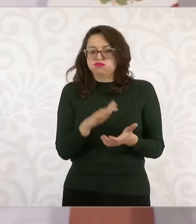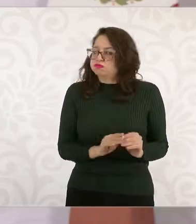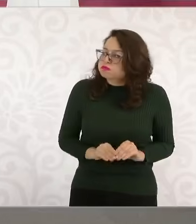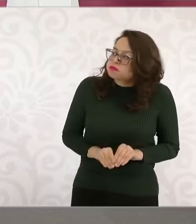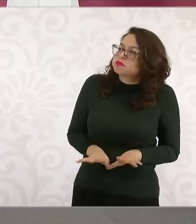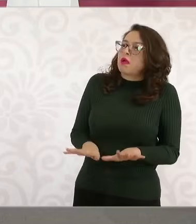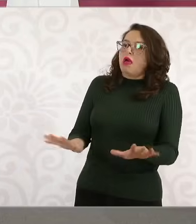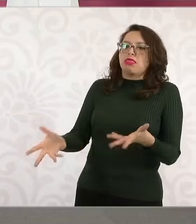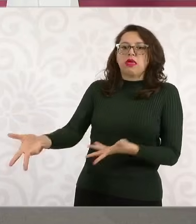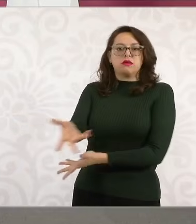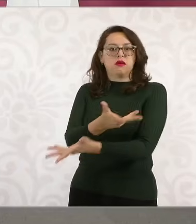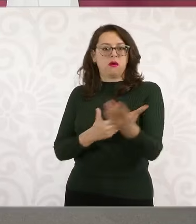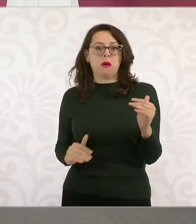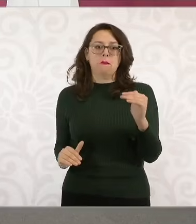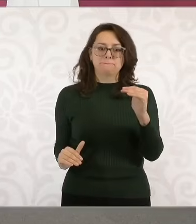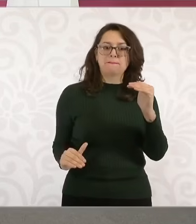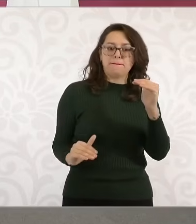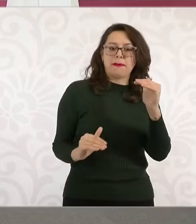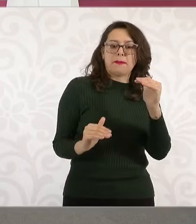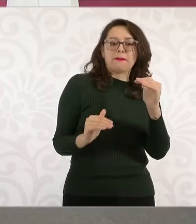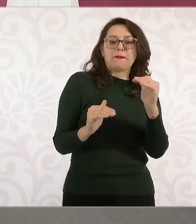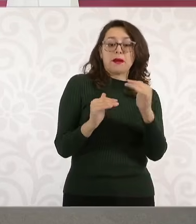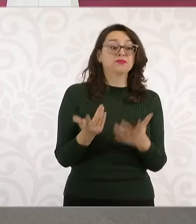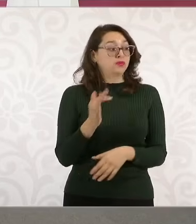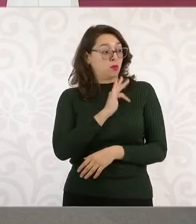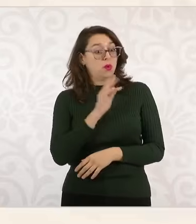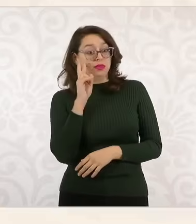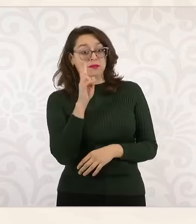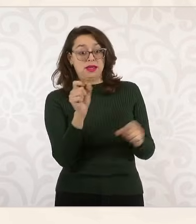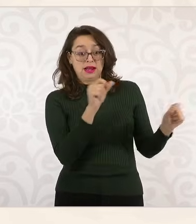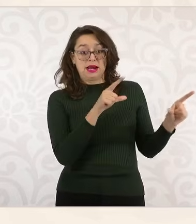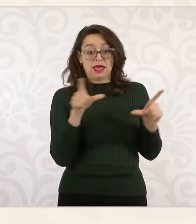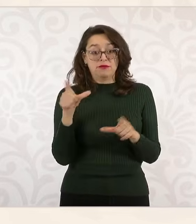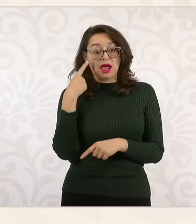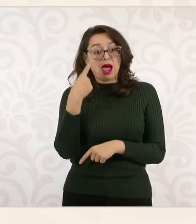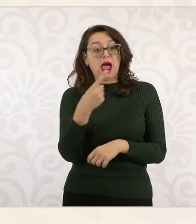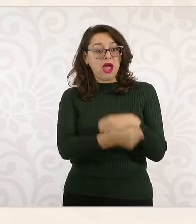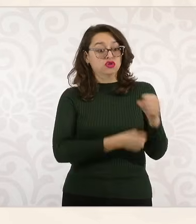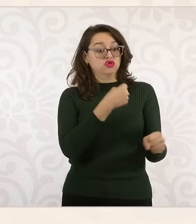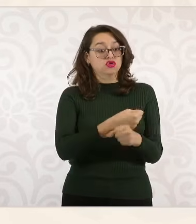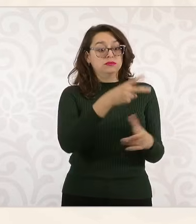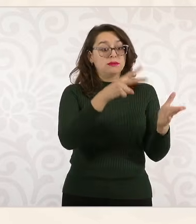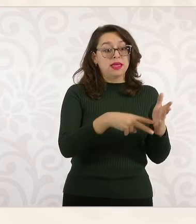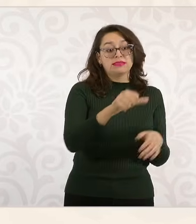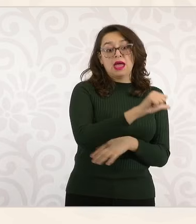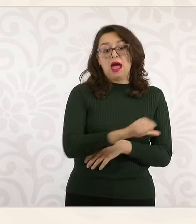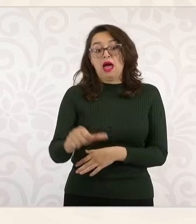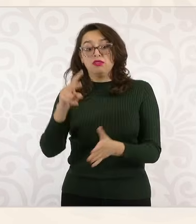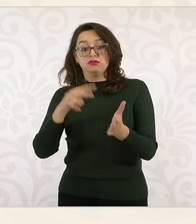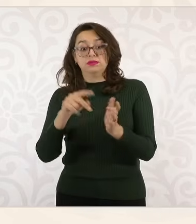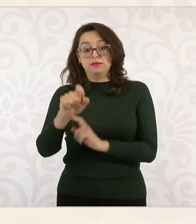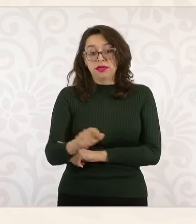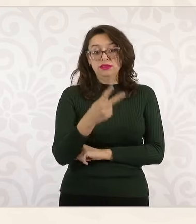de cómo a partir del 2020 al 2022 aumenta. La